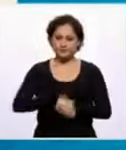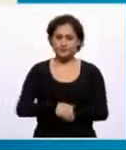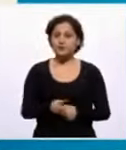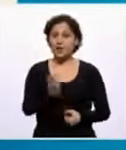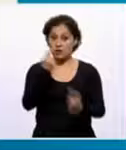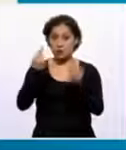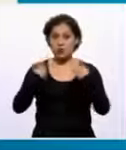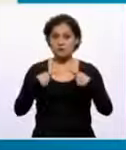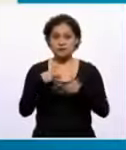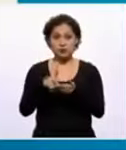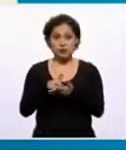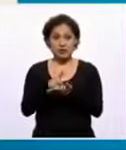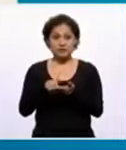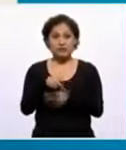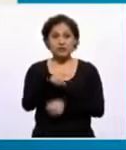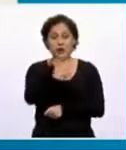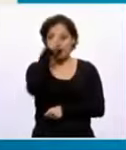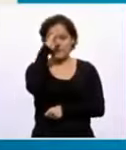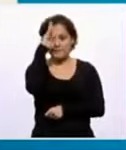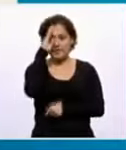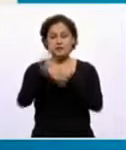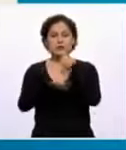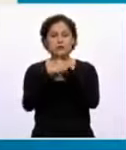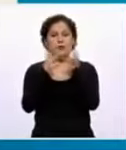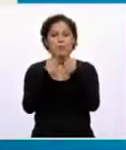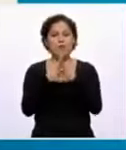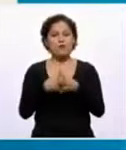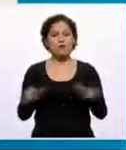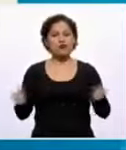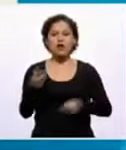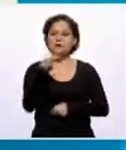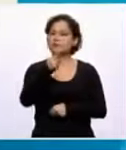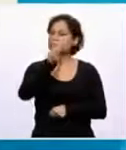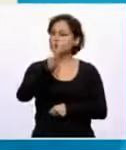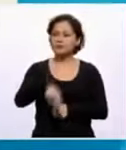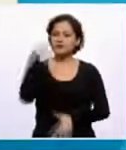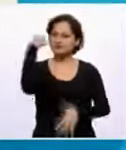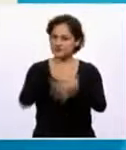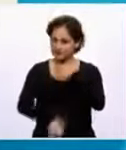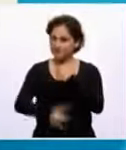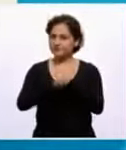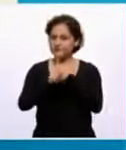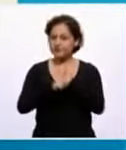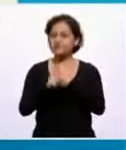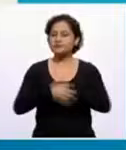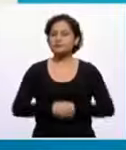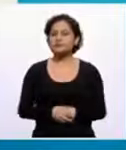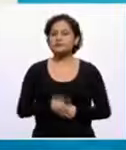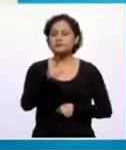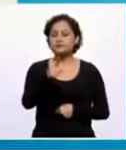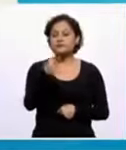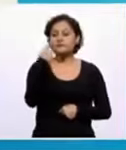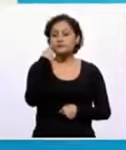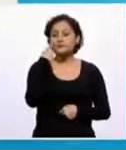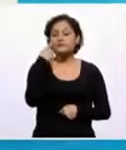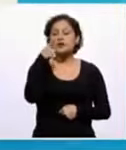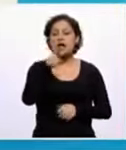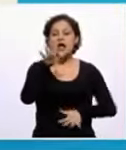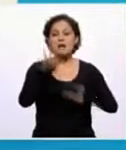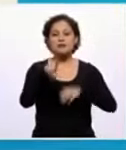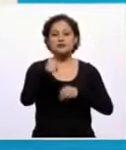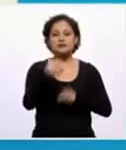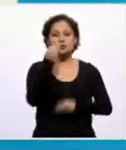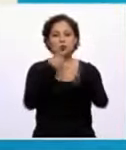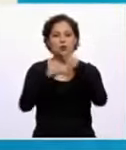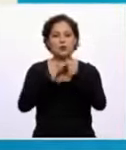con eso dan solución a sus problemas, pero en realidad se meten en otra. Una adicción. ¿Sabías que dejar de comer, comer en exceso o